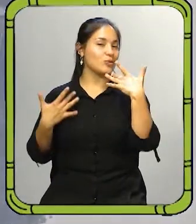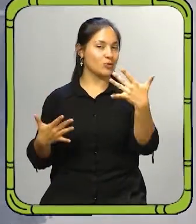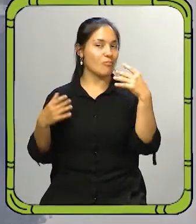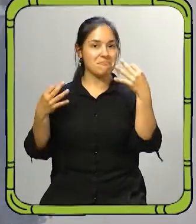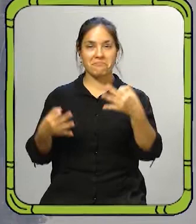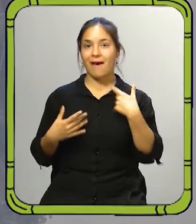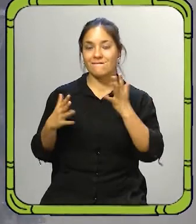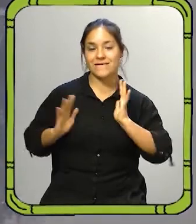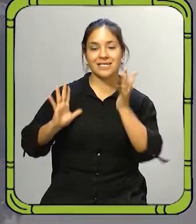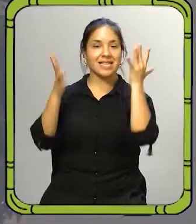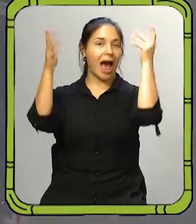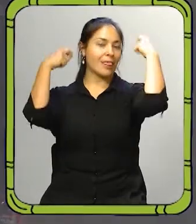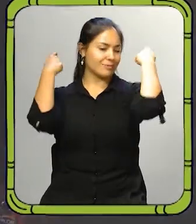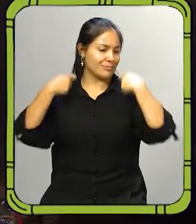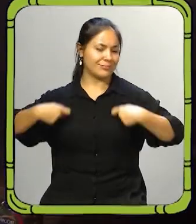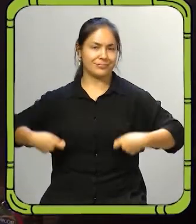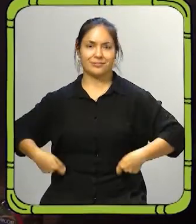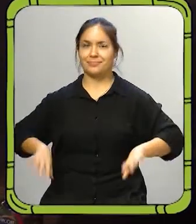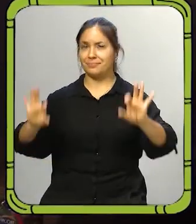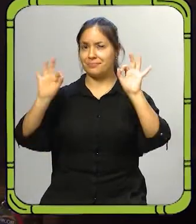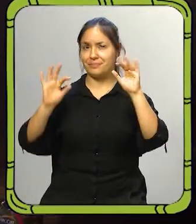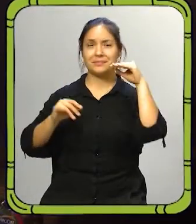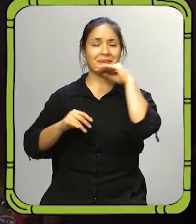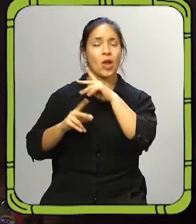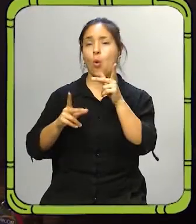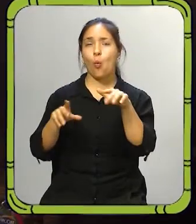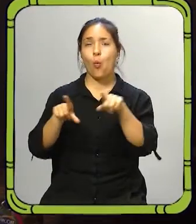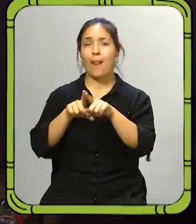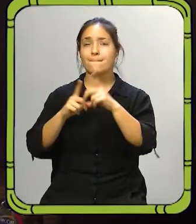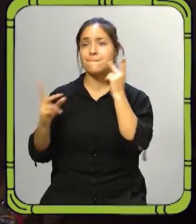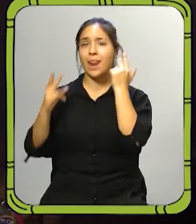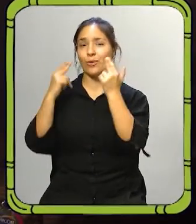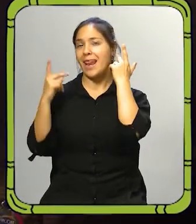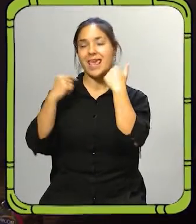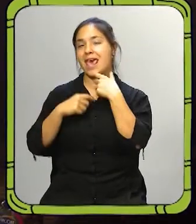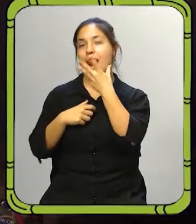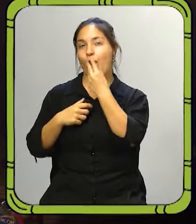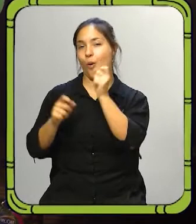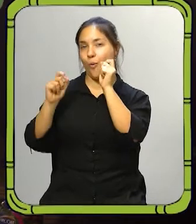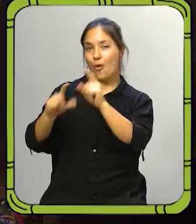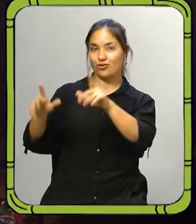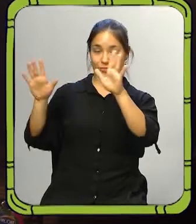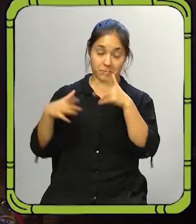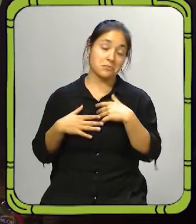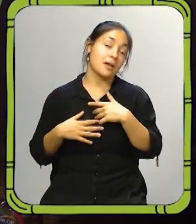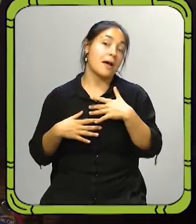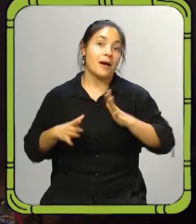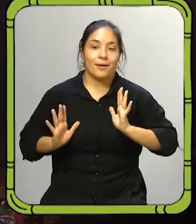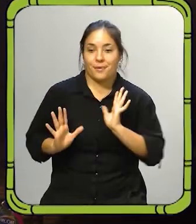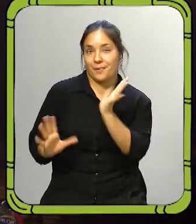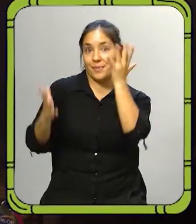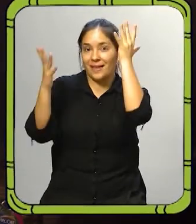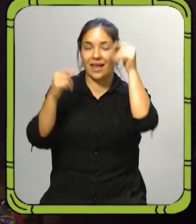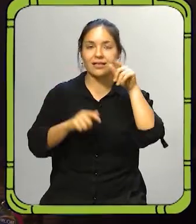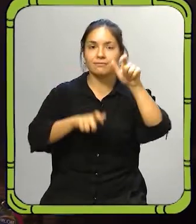imagínate, brillante, peinado, como si lo hubiesen llevado a la peluquería para lobos. Entonces, tan brillante que algunos